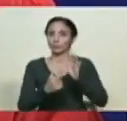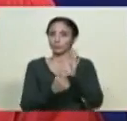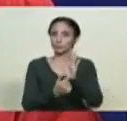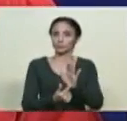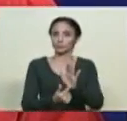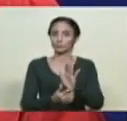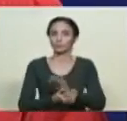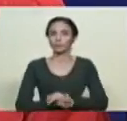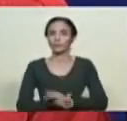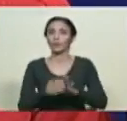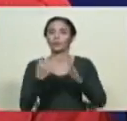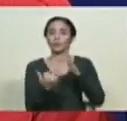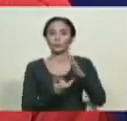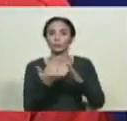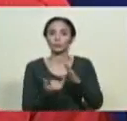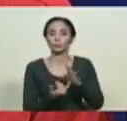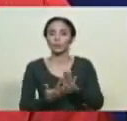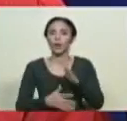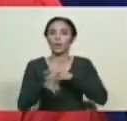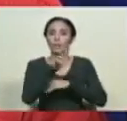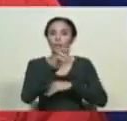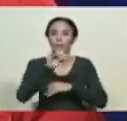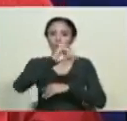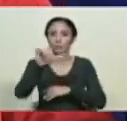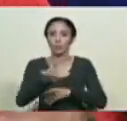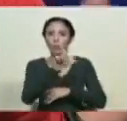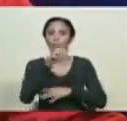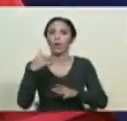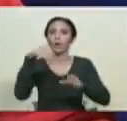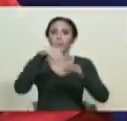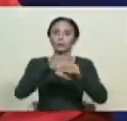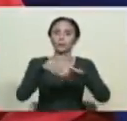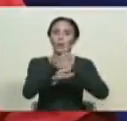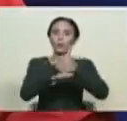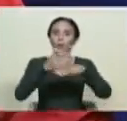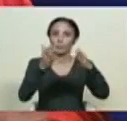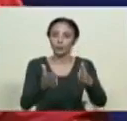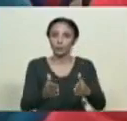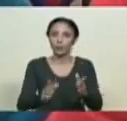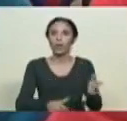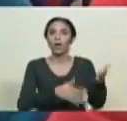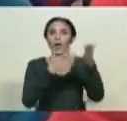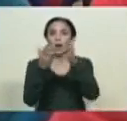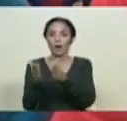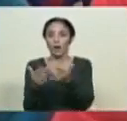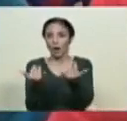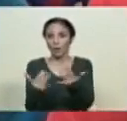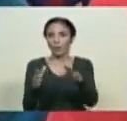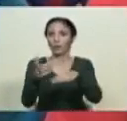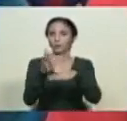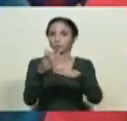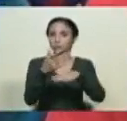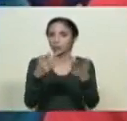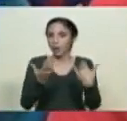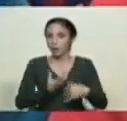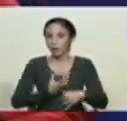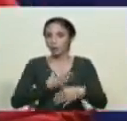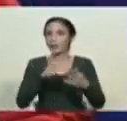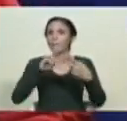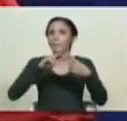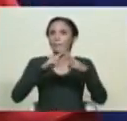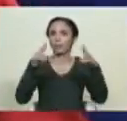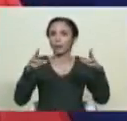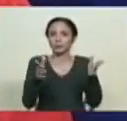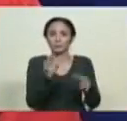legitiman las instituciones. Fue electa el 30 de julio, elecciones de gobernadores, elecciones de alcaldes. Y la paz que se logró de